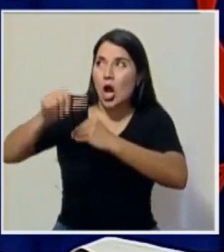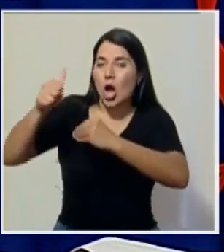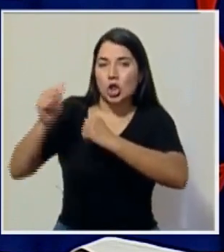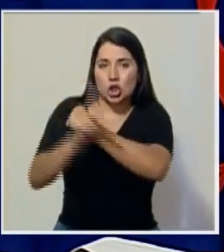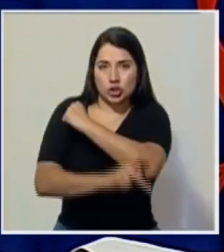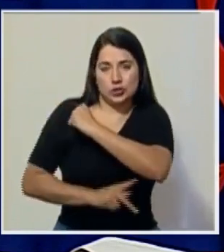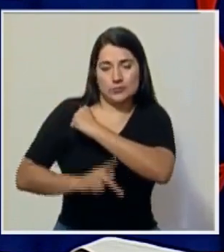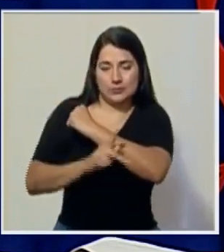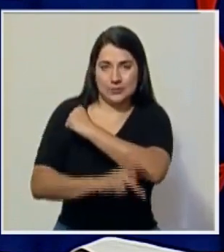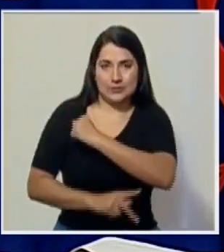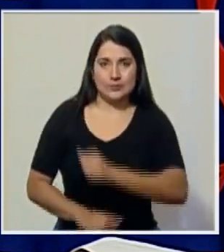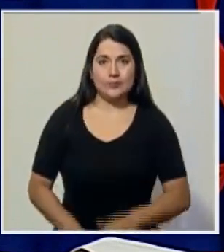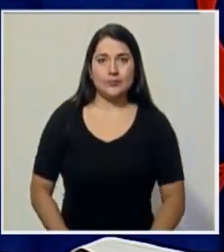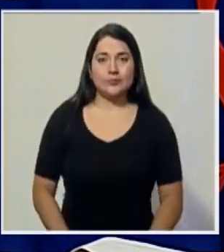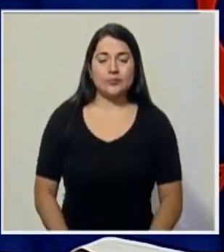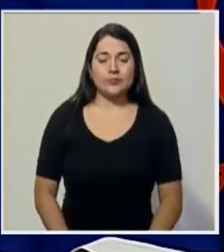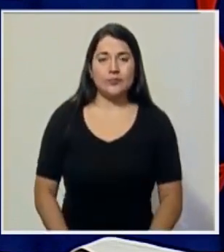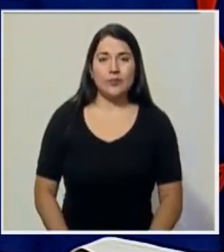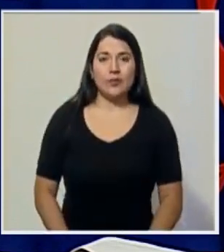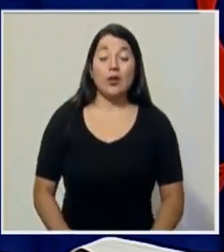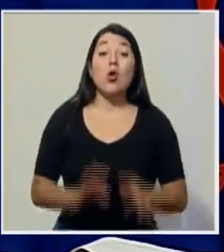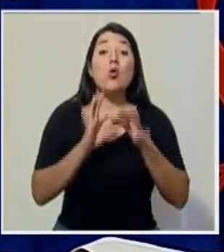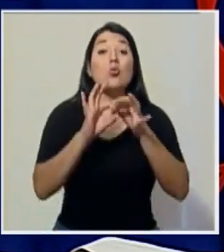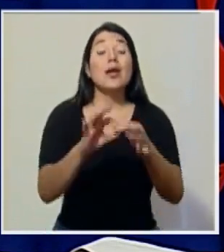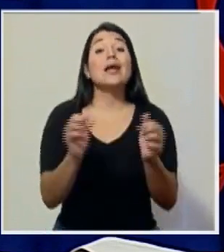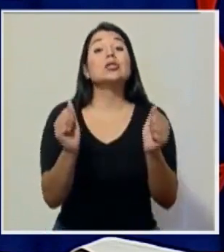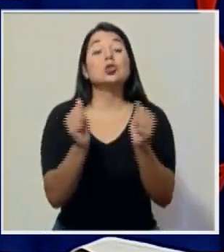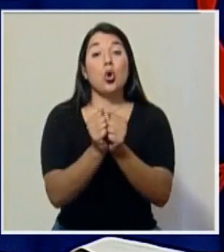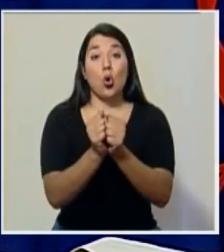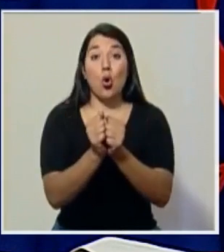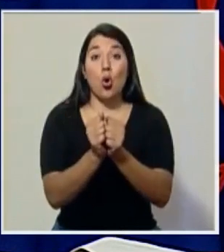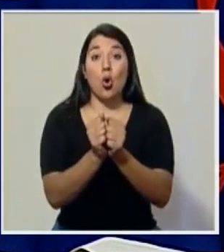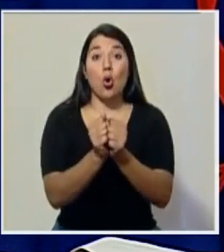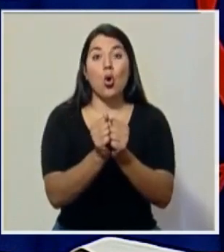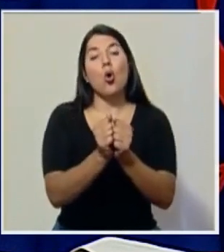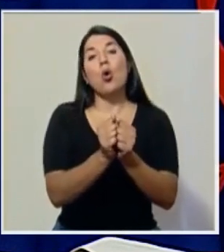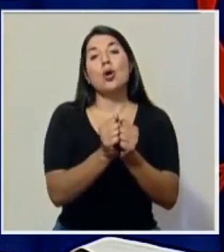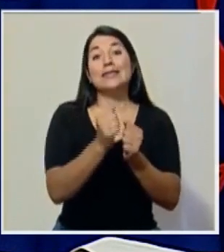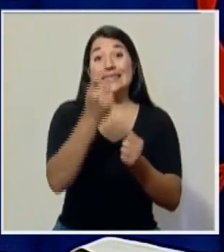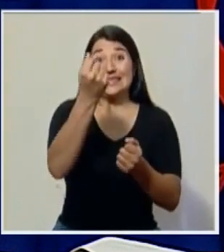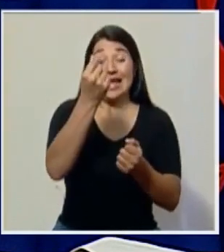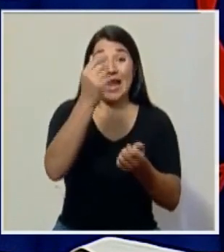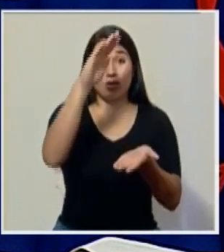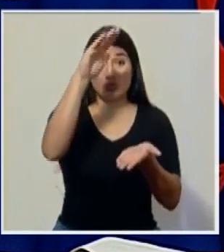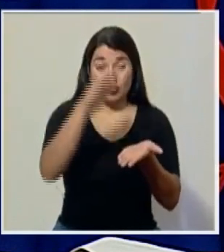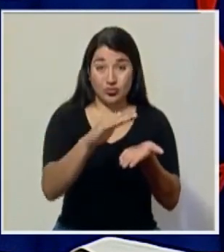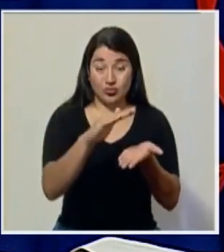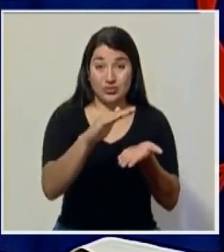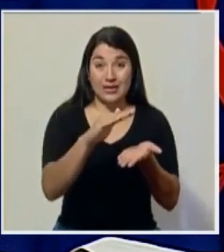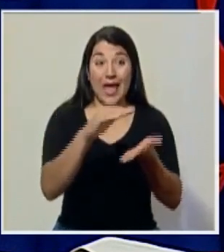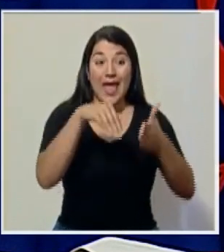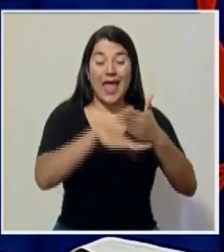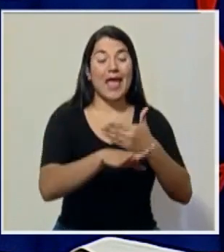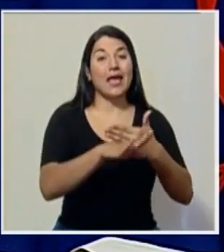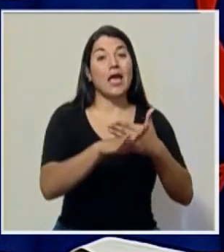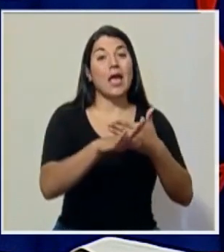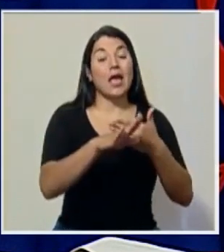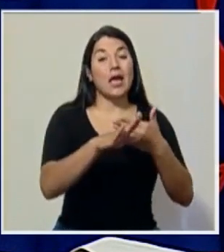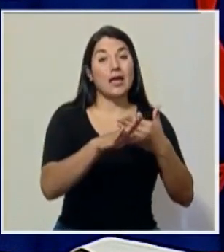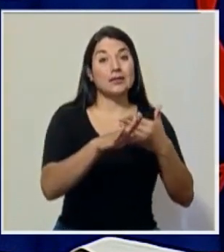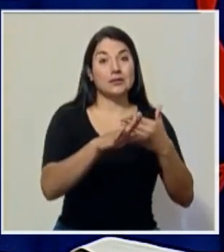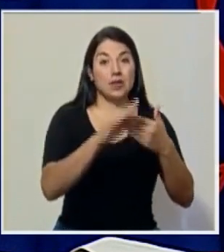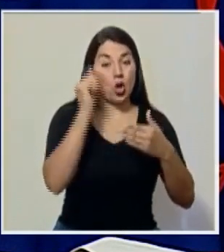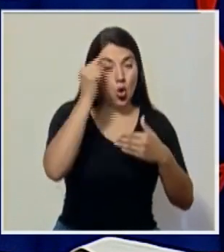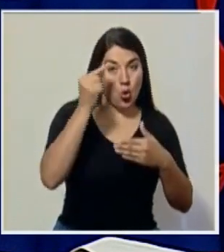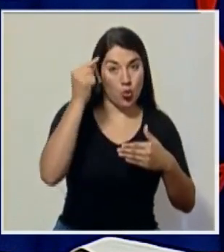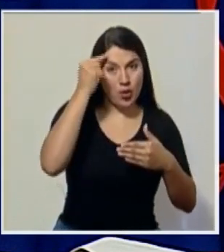dieron origen a ese comunicado. Con relación a las deducciones del Poder Ejecutivo, de salario, hasta donde yo